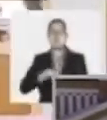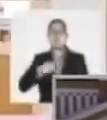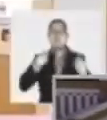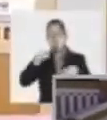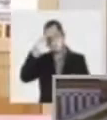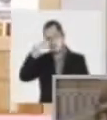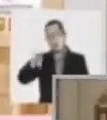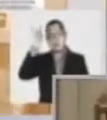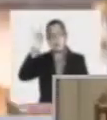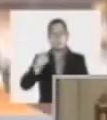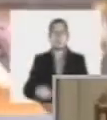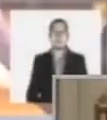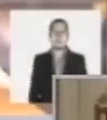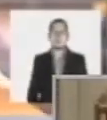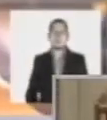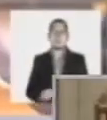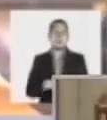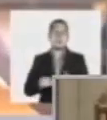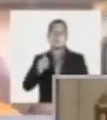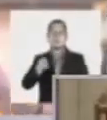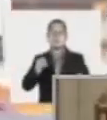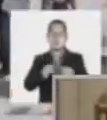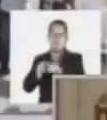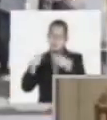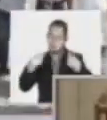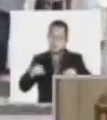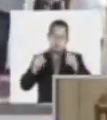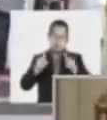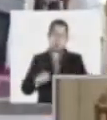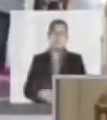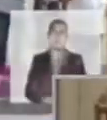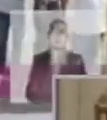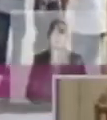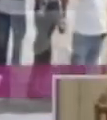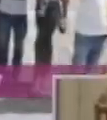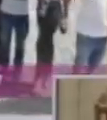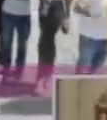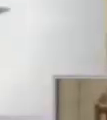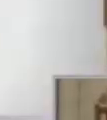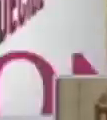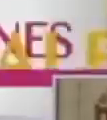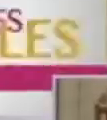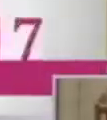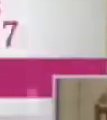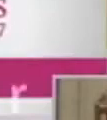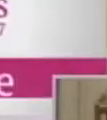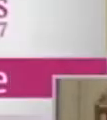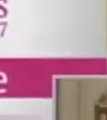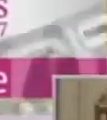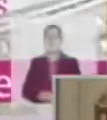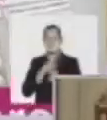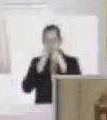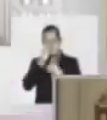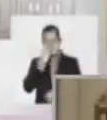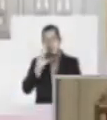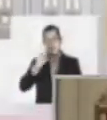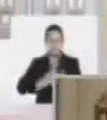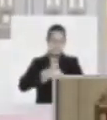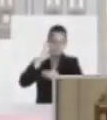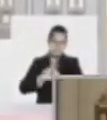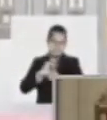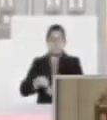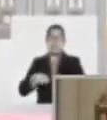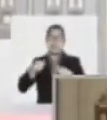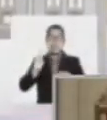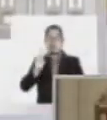No estás de acuerdo ni con los candidatos ni con el procedimiento y en mi criterio votas nulo. Estás manifestando.